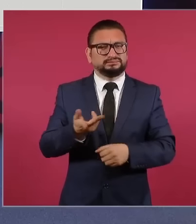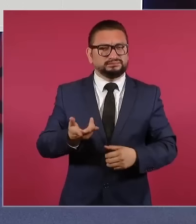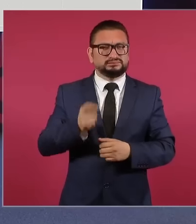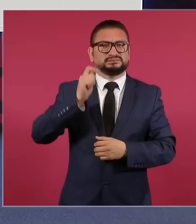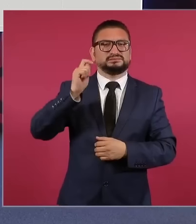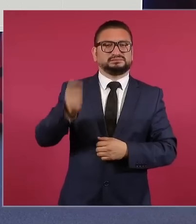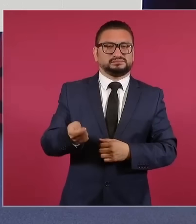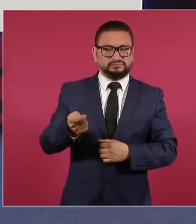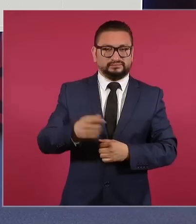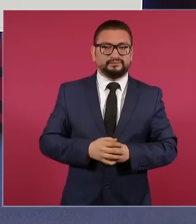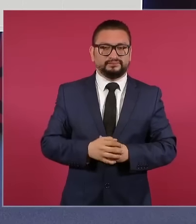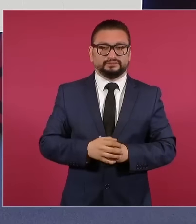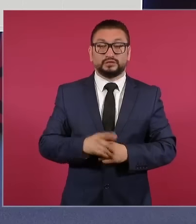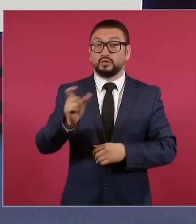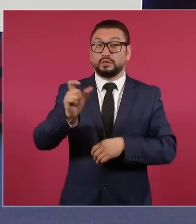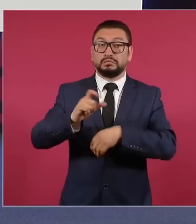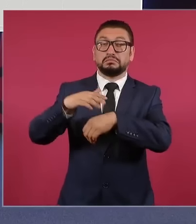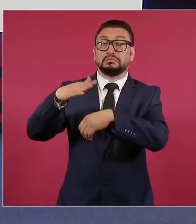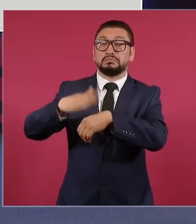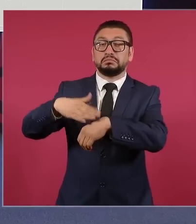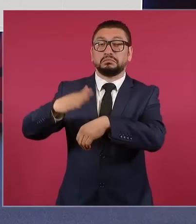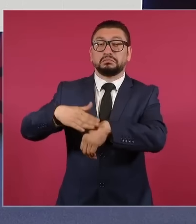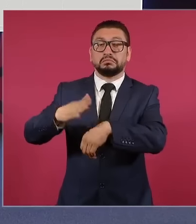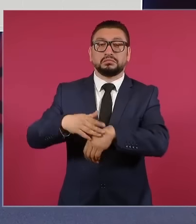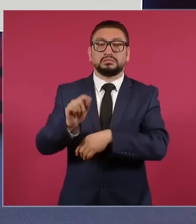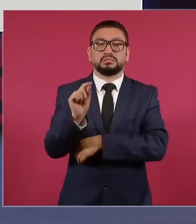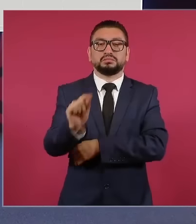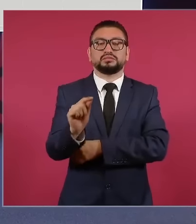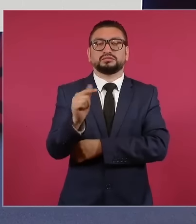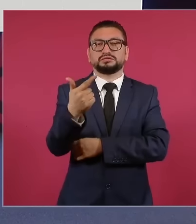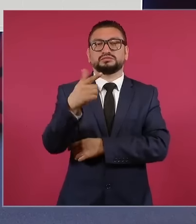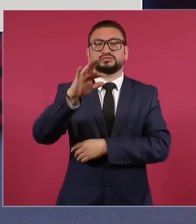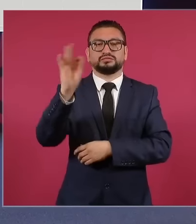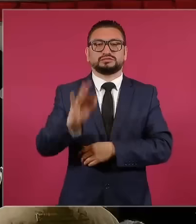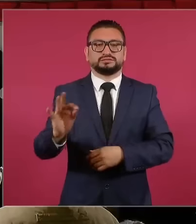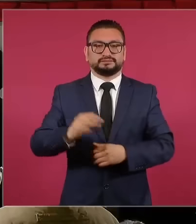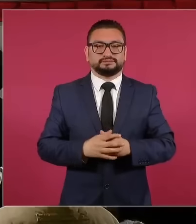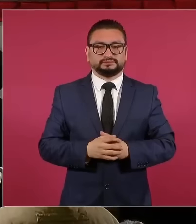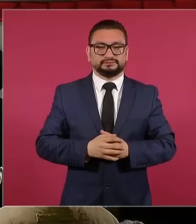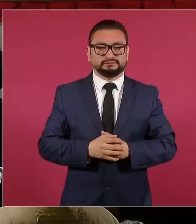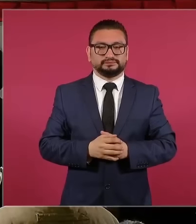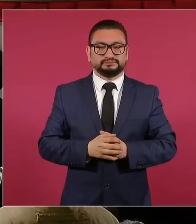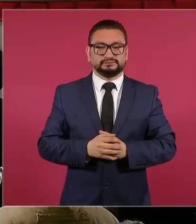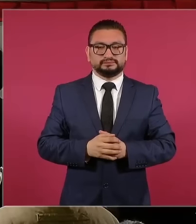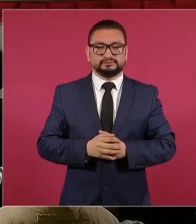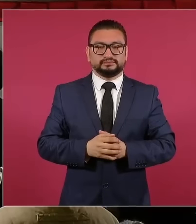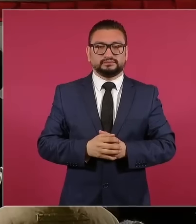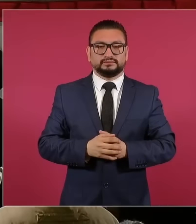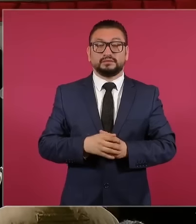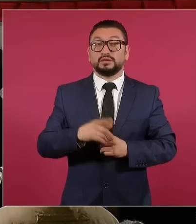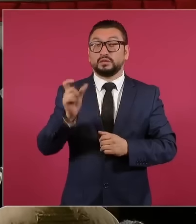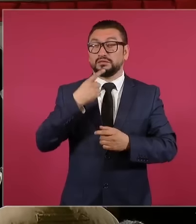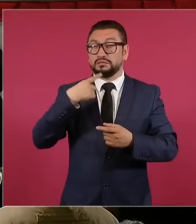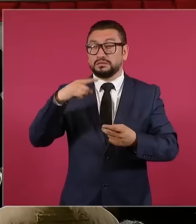apercibimientos y amonestaciones pun 7% del total de quejas